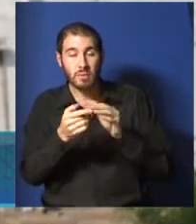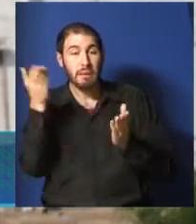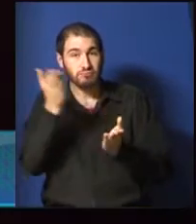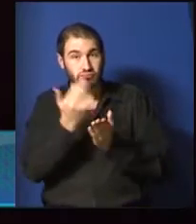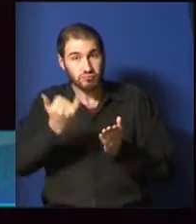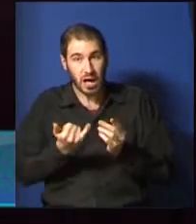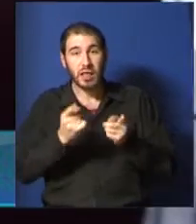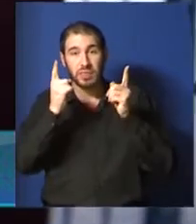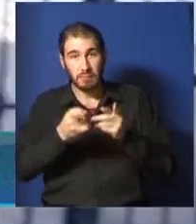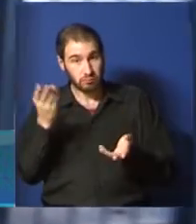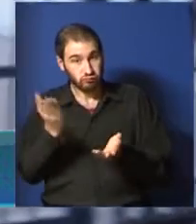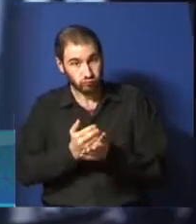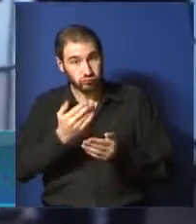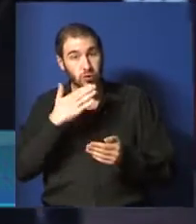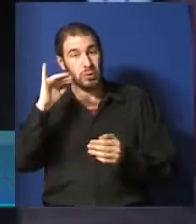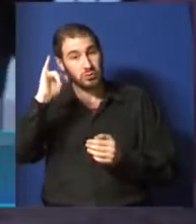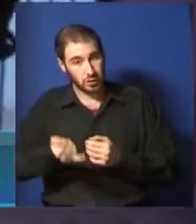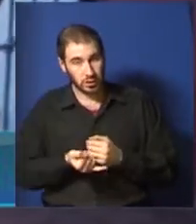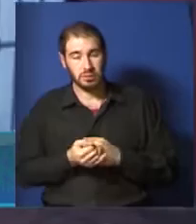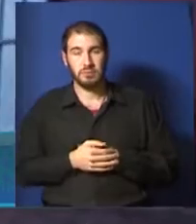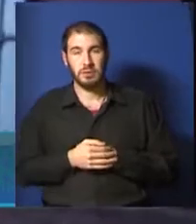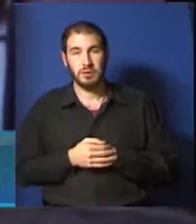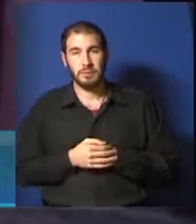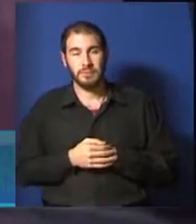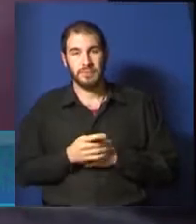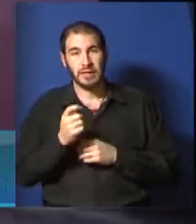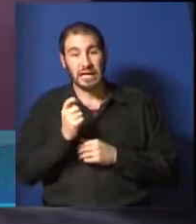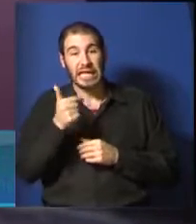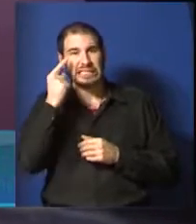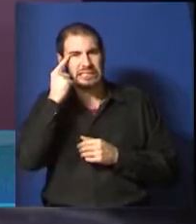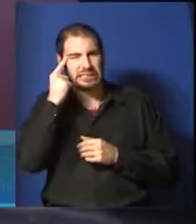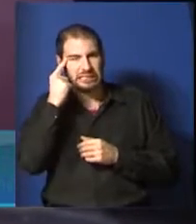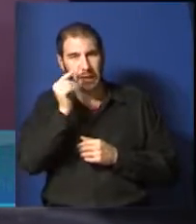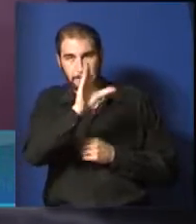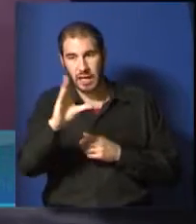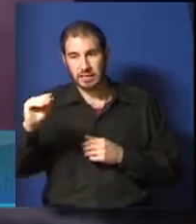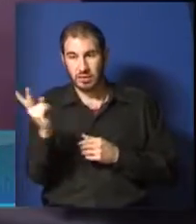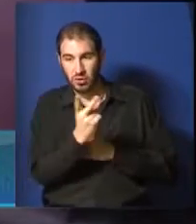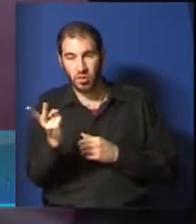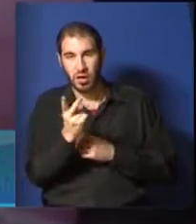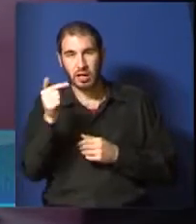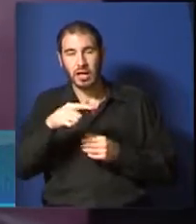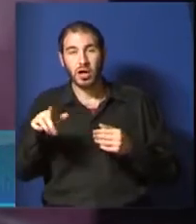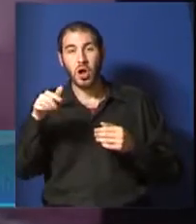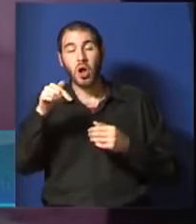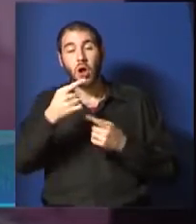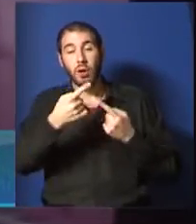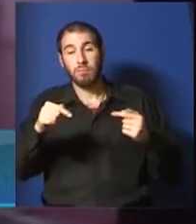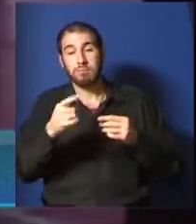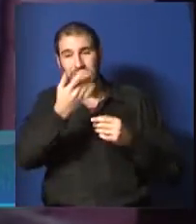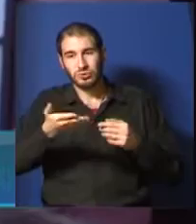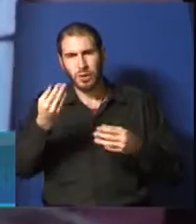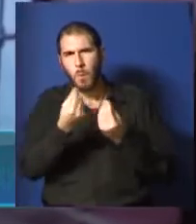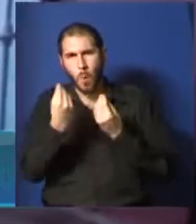penal y ha cumplido pena, está muy cerca de China, son los dos países donde tienen mayor grado de personas